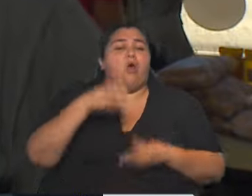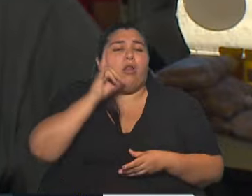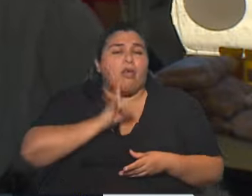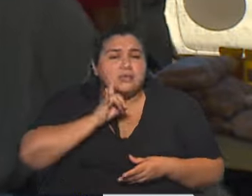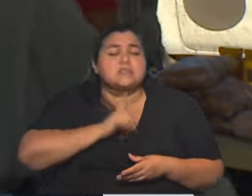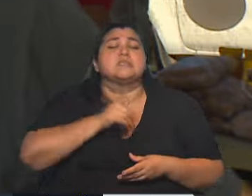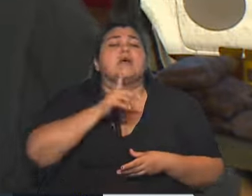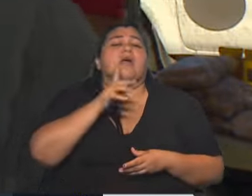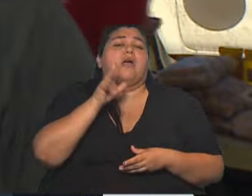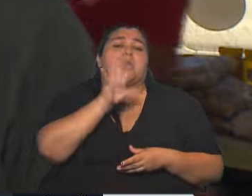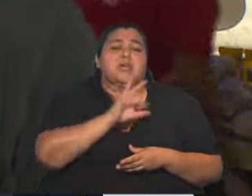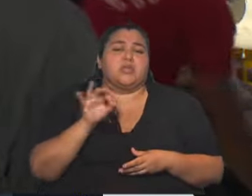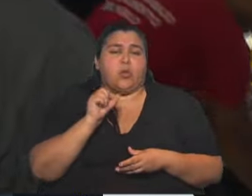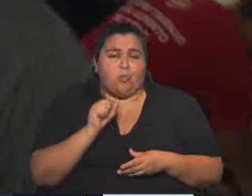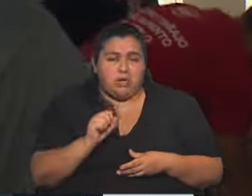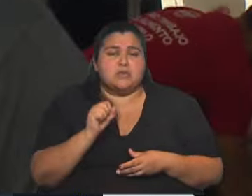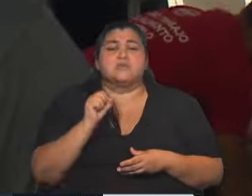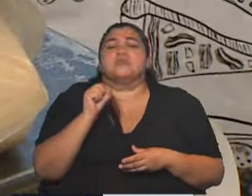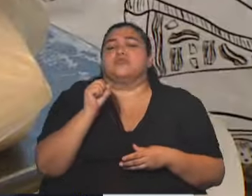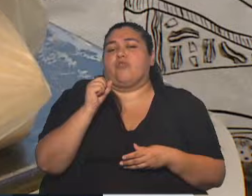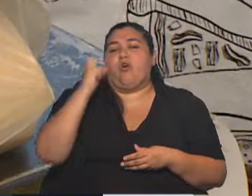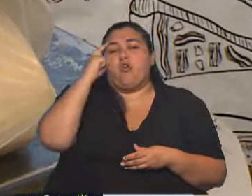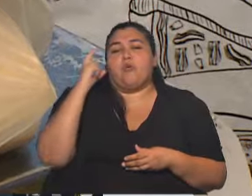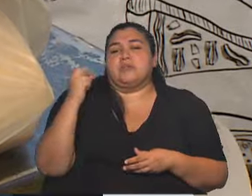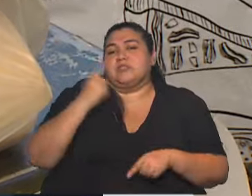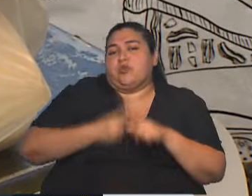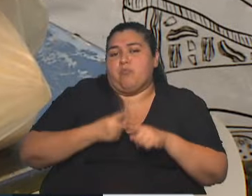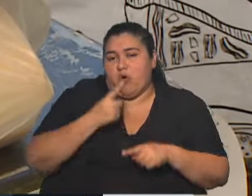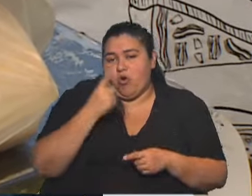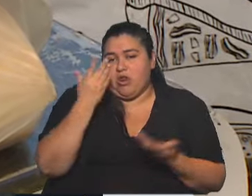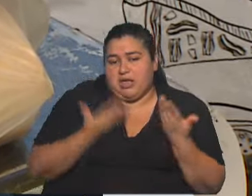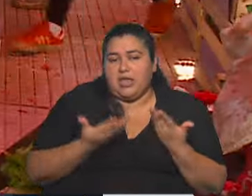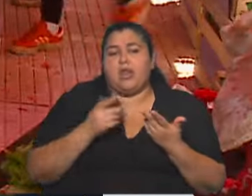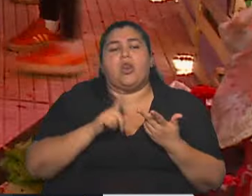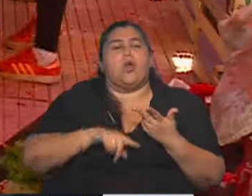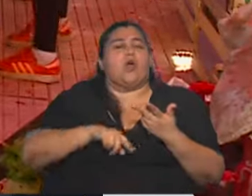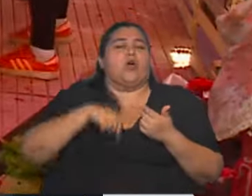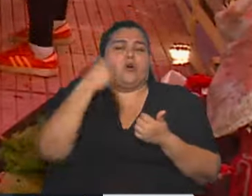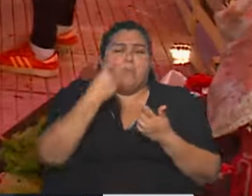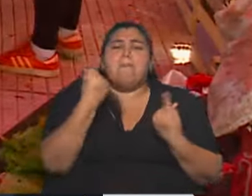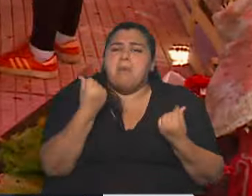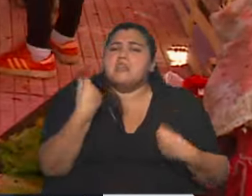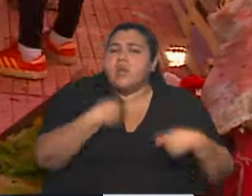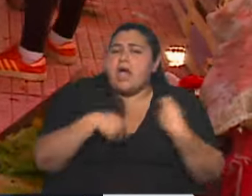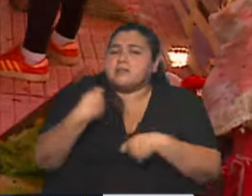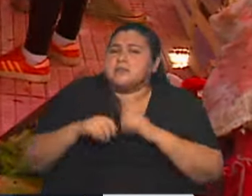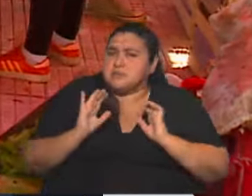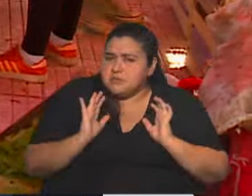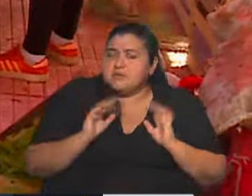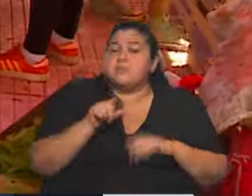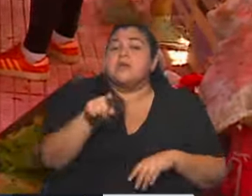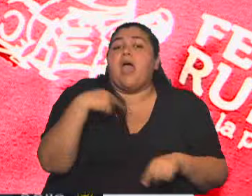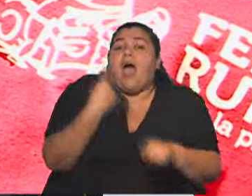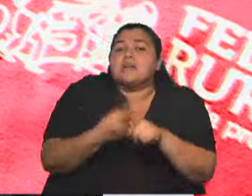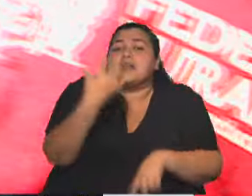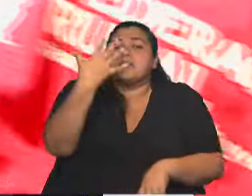litro, había pan a 900 pesos el kilo. Y vamos a estar muy accesibles. ¿Hasta qué hora están? Vamos a estar hasta las